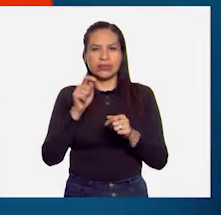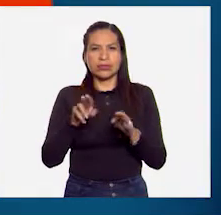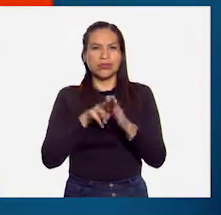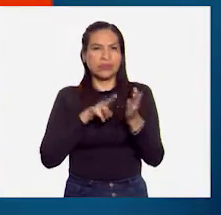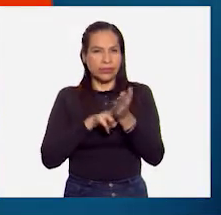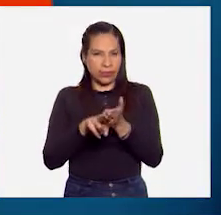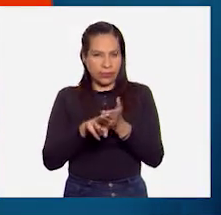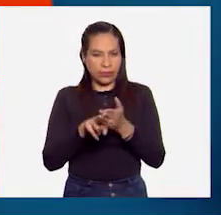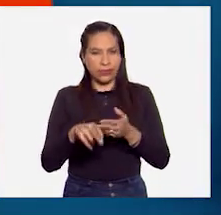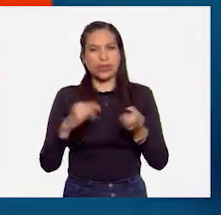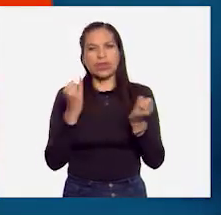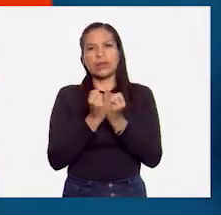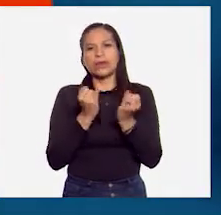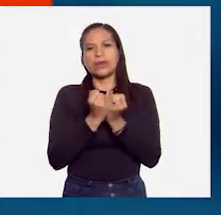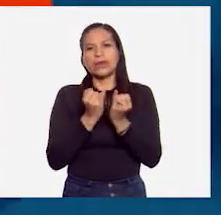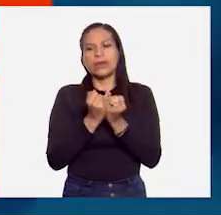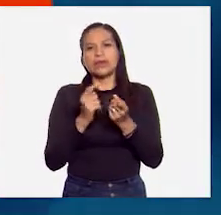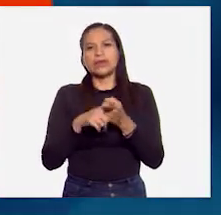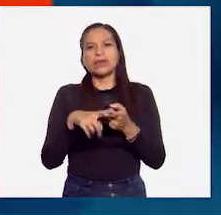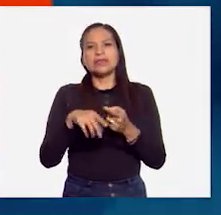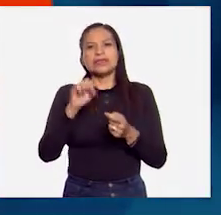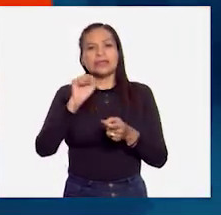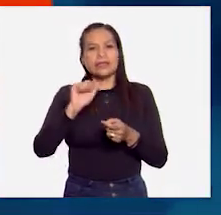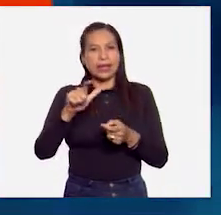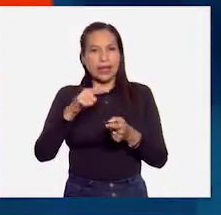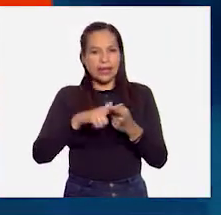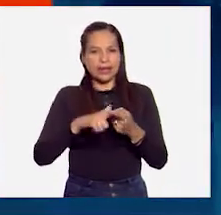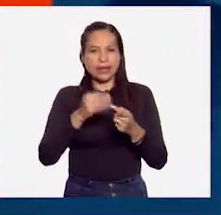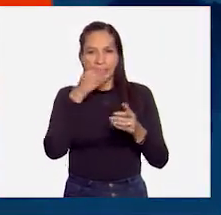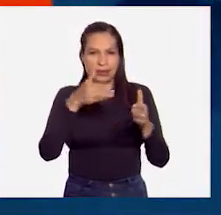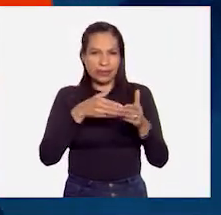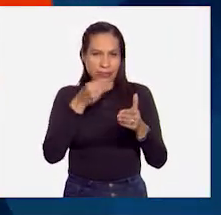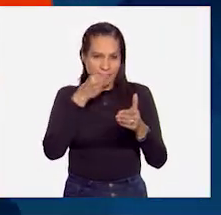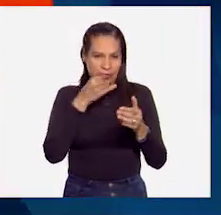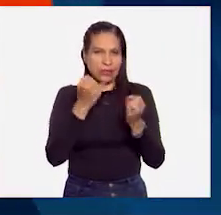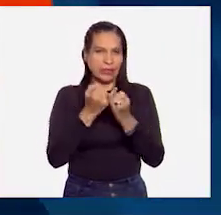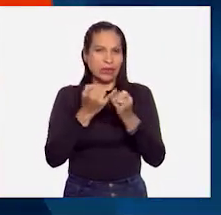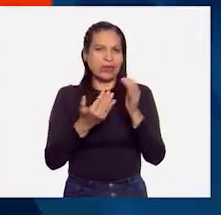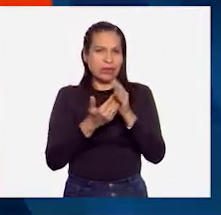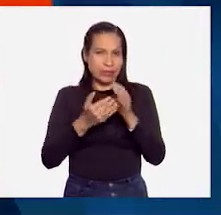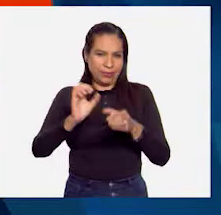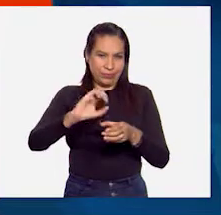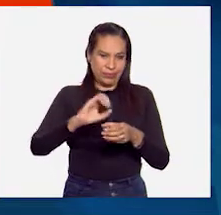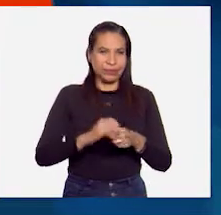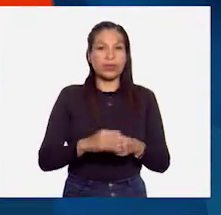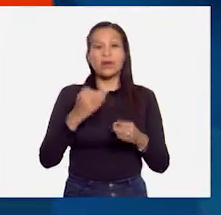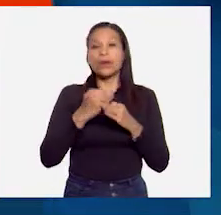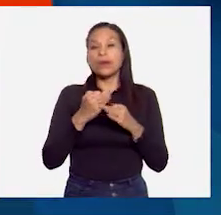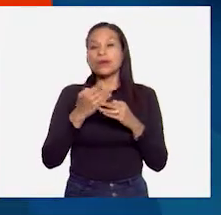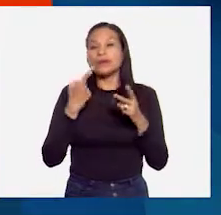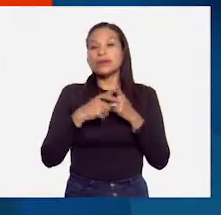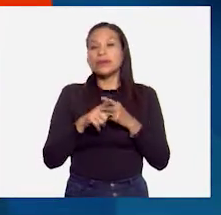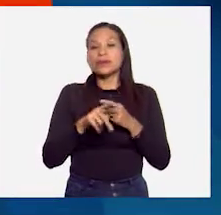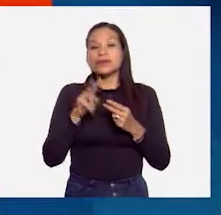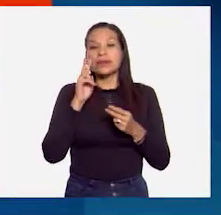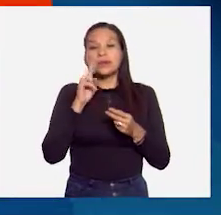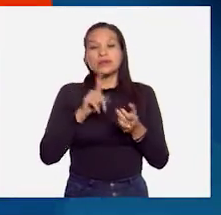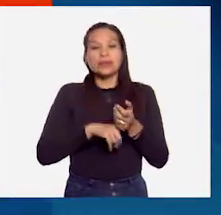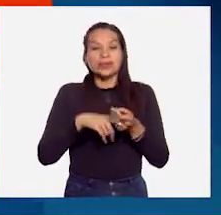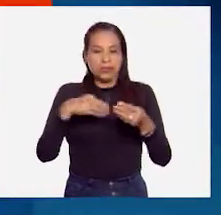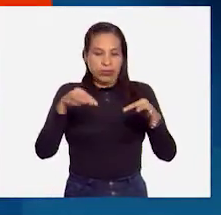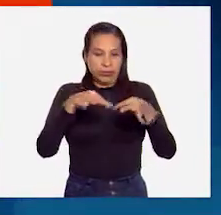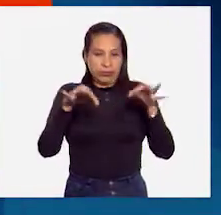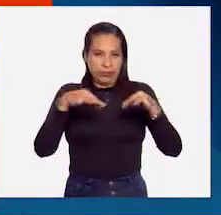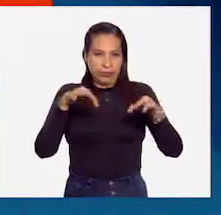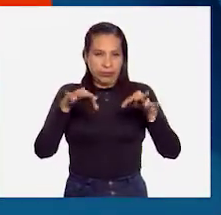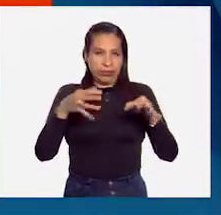negro. También sal de cocina y sal de mesa. Muy bien, comenzamos con trazar en una hoja